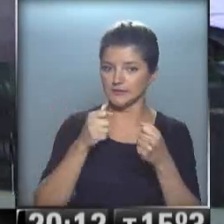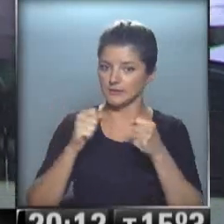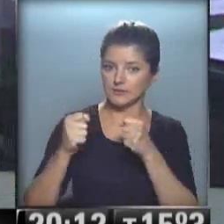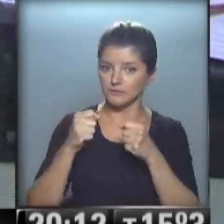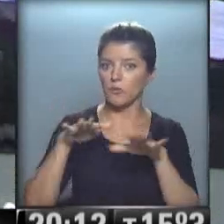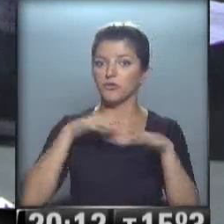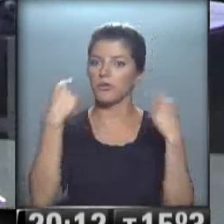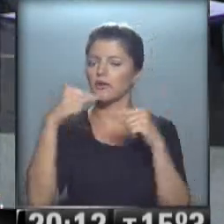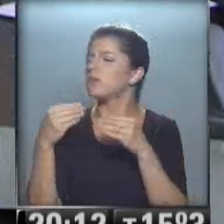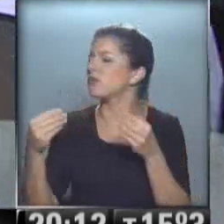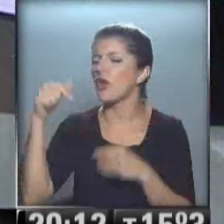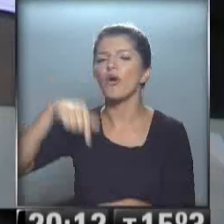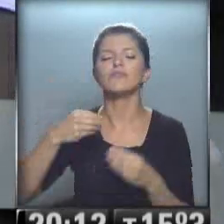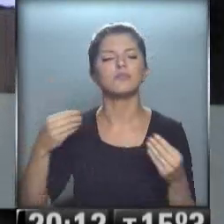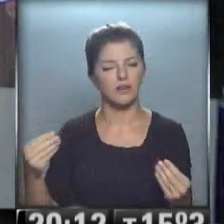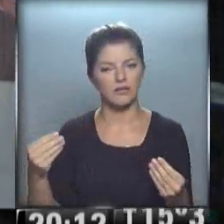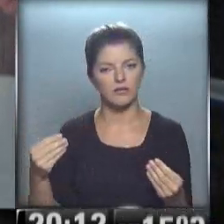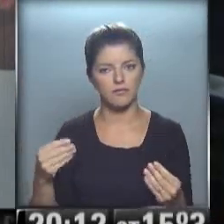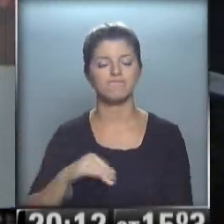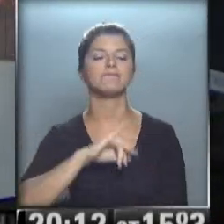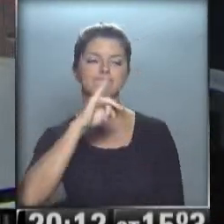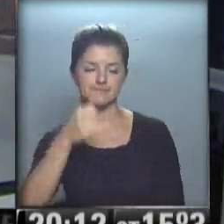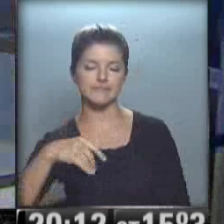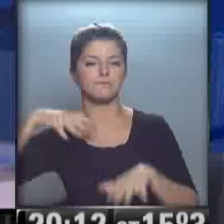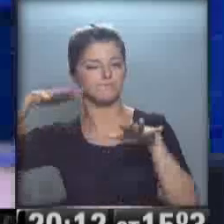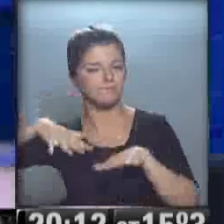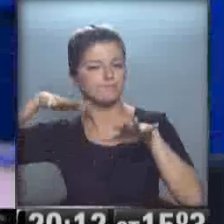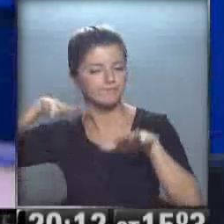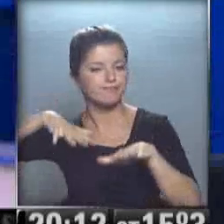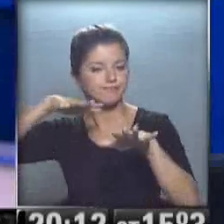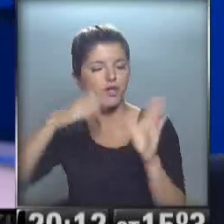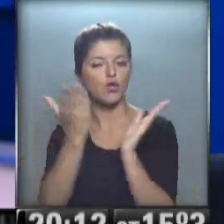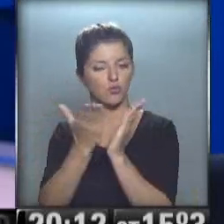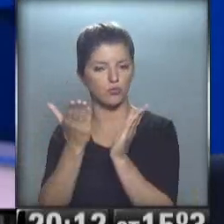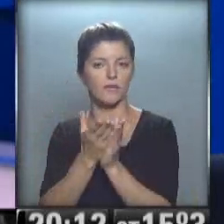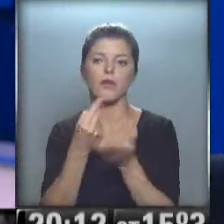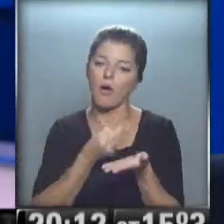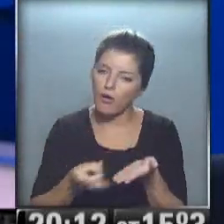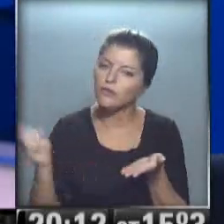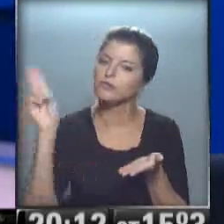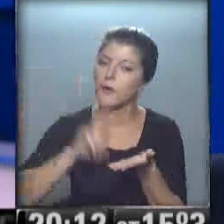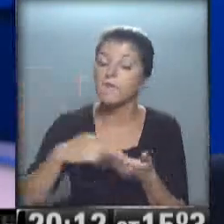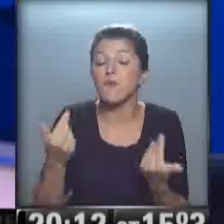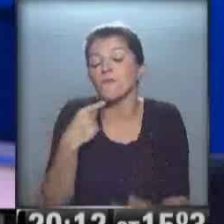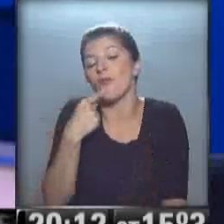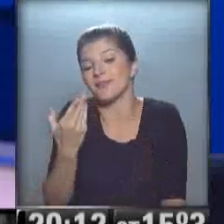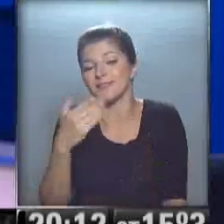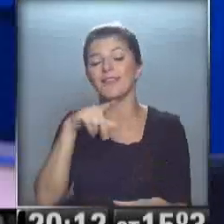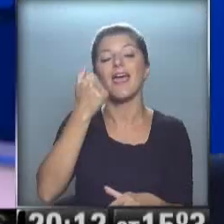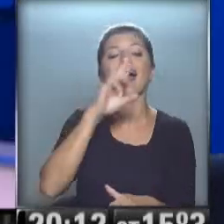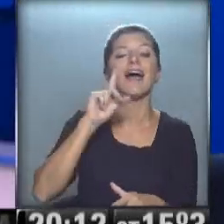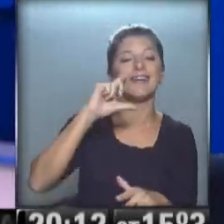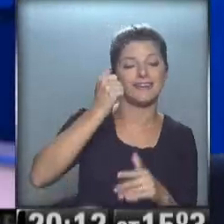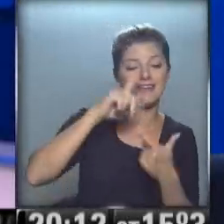distintas causas. ¿Qué pasó hoy? Efectivamente, masivas marchas de los estudiantes en Chile. Otra vez, uno puede decir, desde Arica a Punta